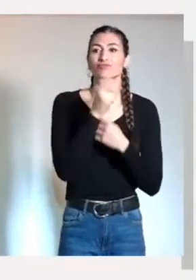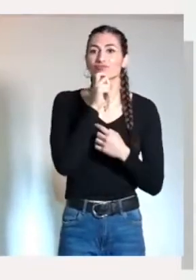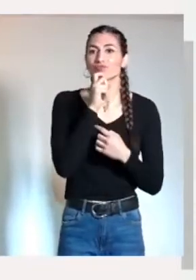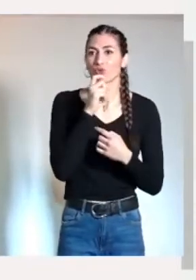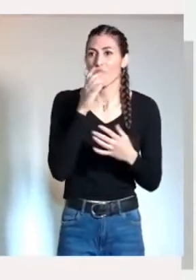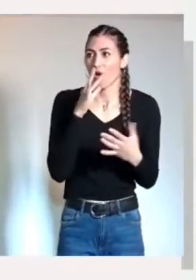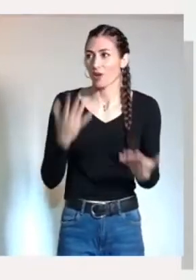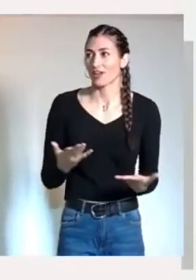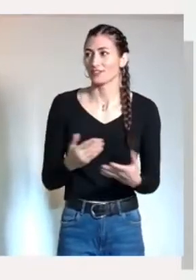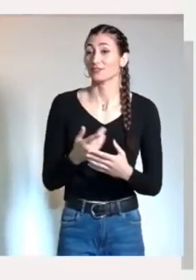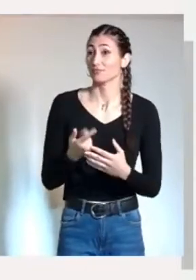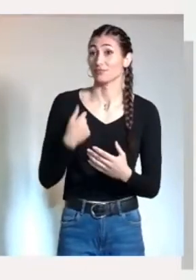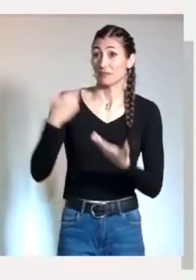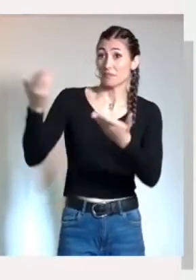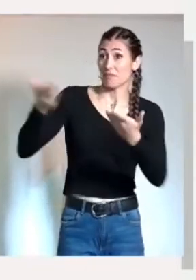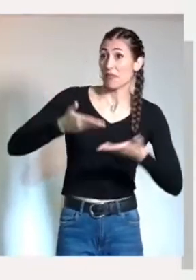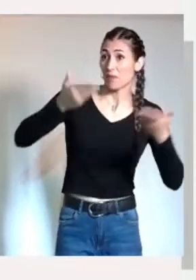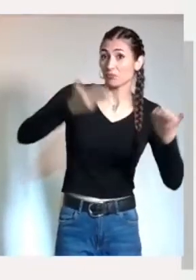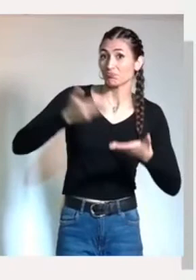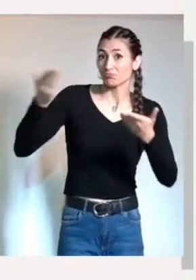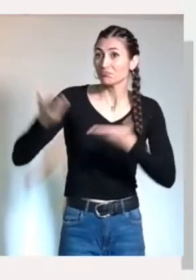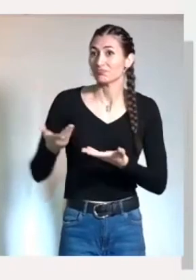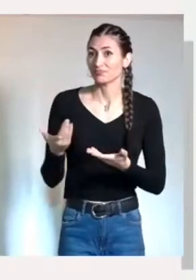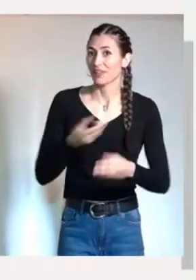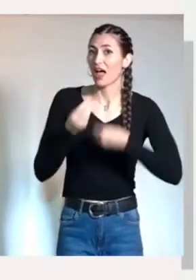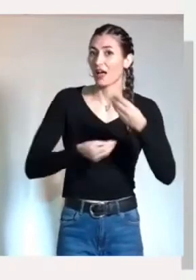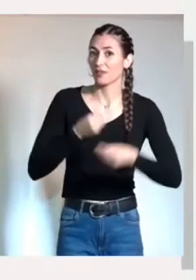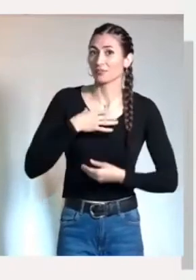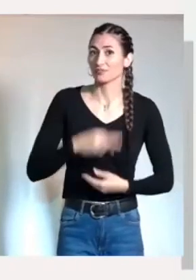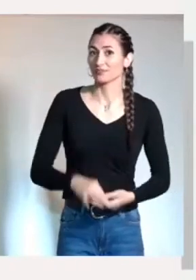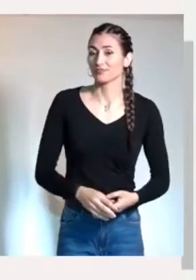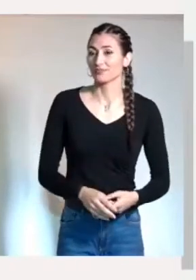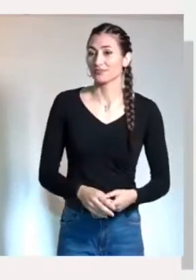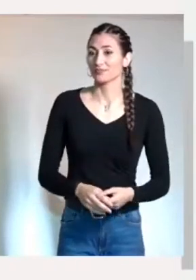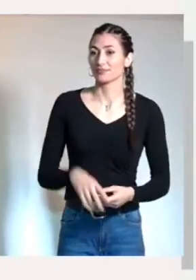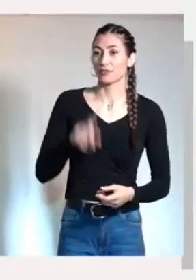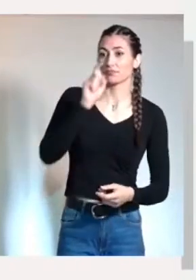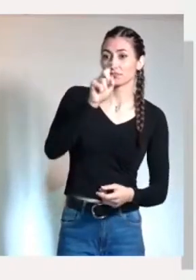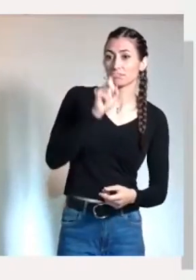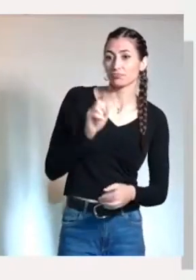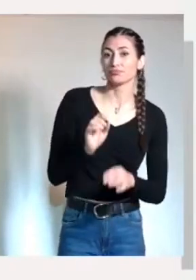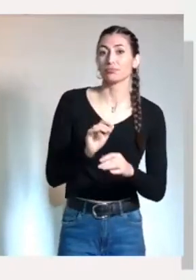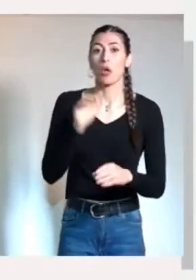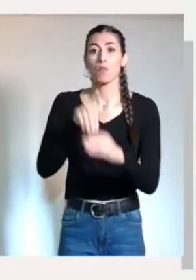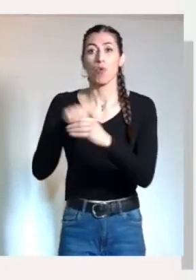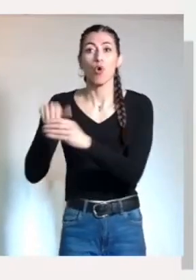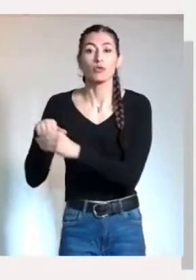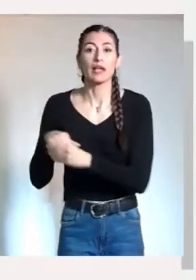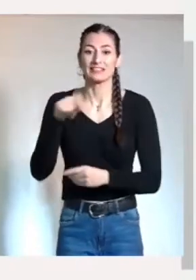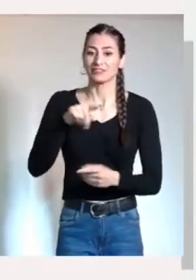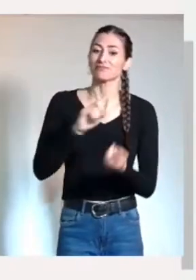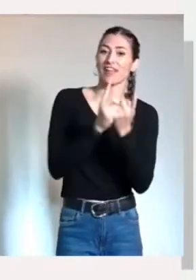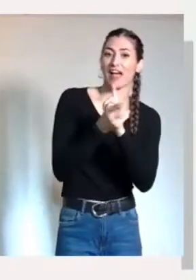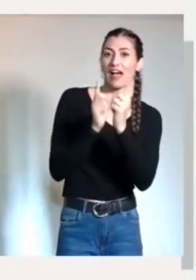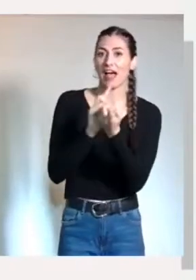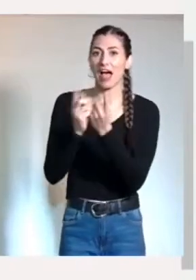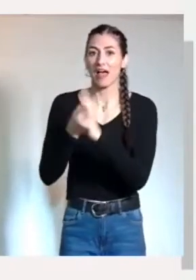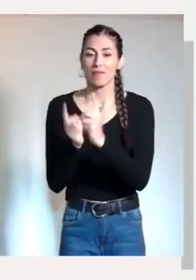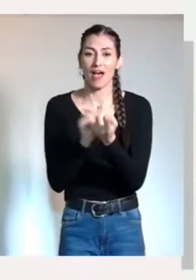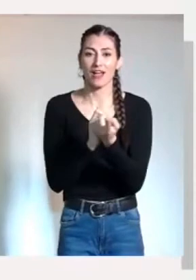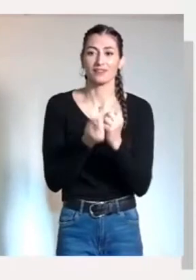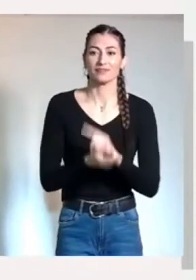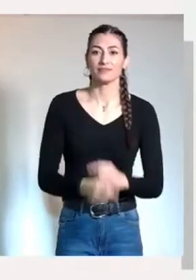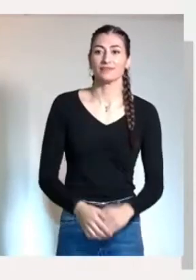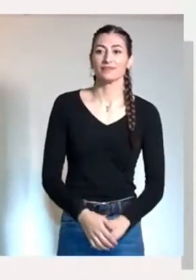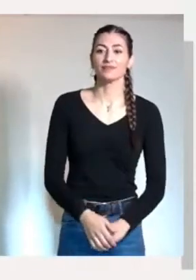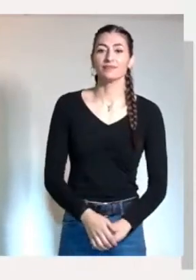esto es lo que os invitamos a hacer. Vosotros podéis votar hacia un lado, luego hacia el otro, y va cambiando constantemente cómo está la situación.